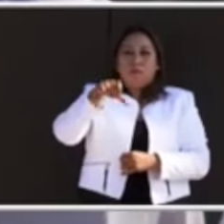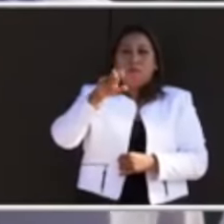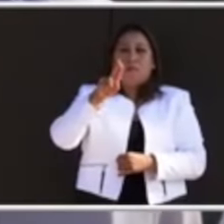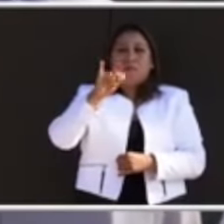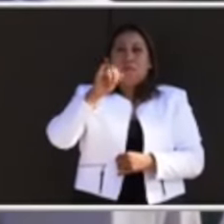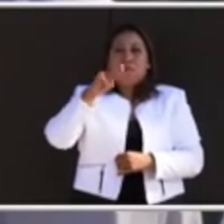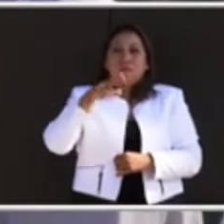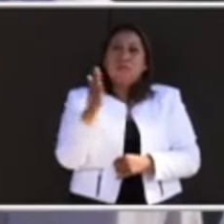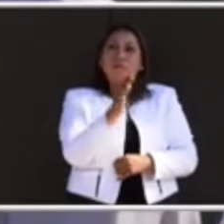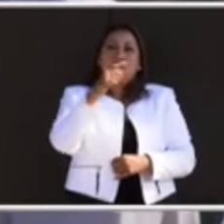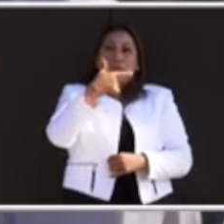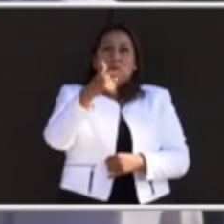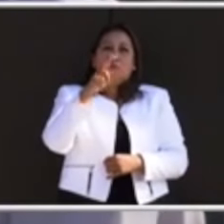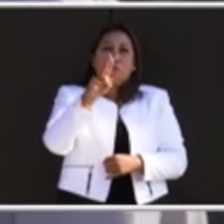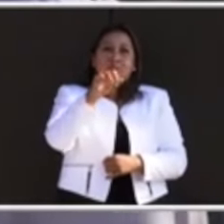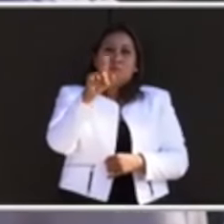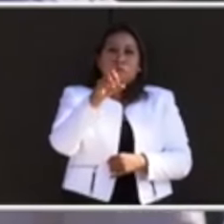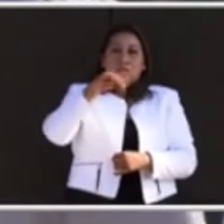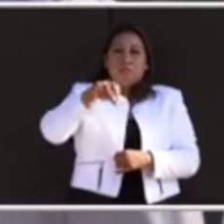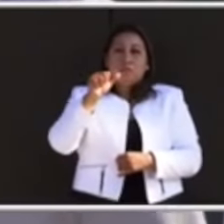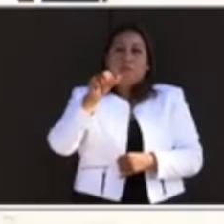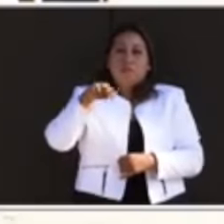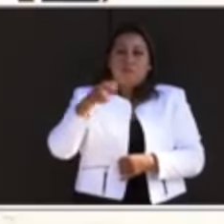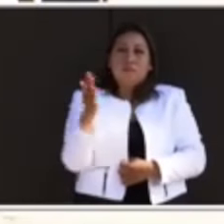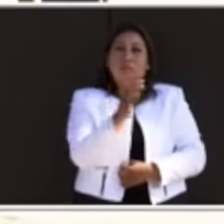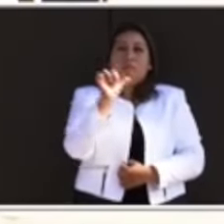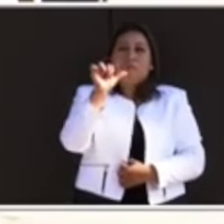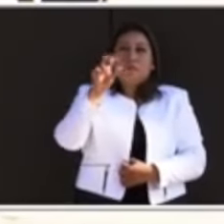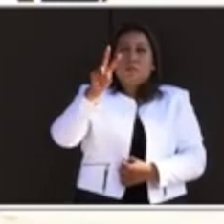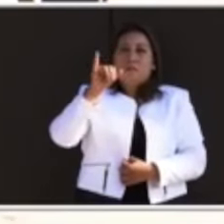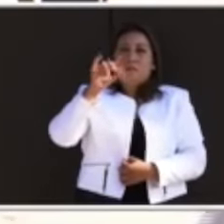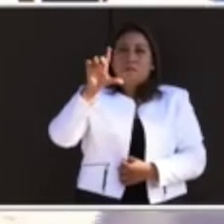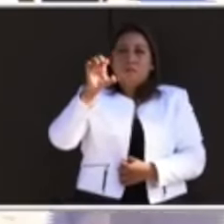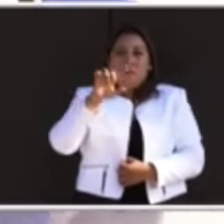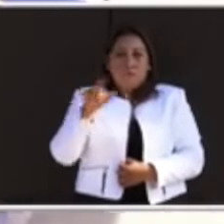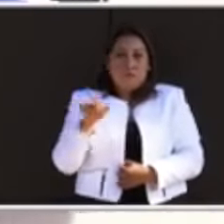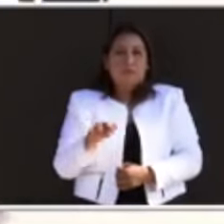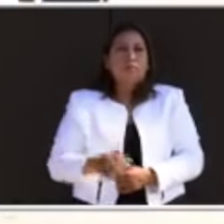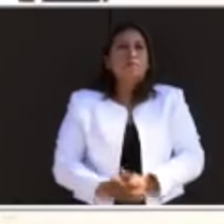Agropecuario, Rural y Pesca.